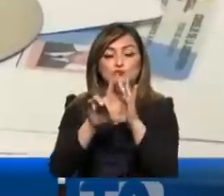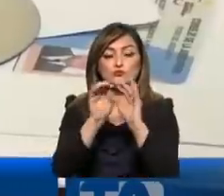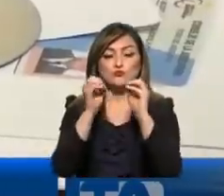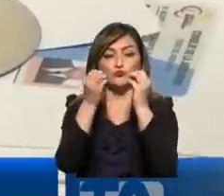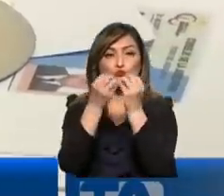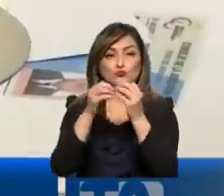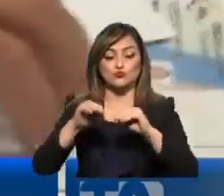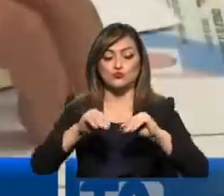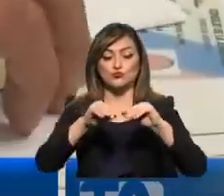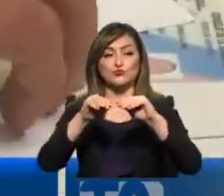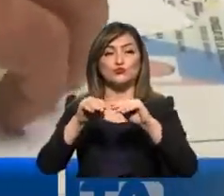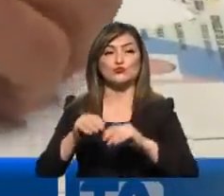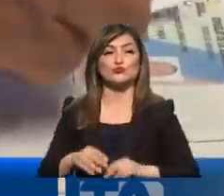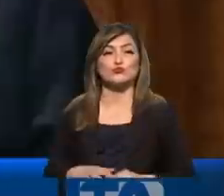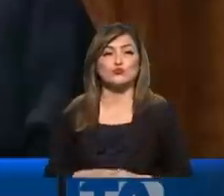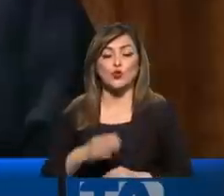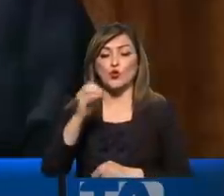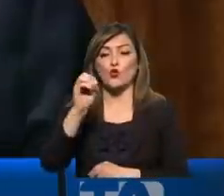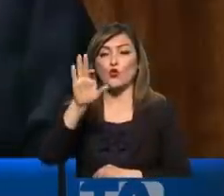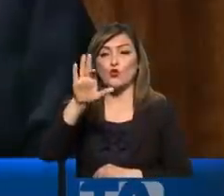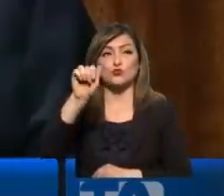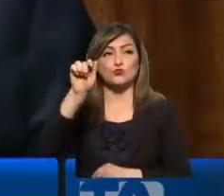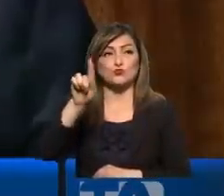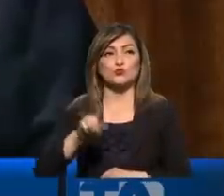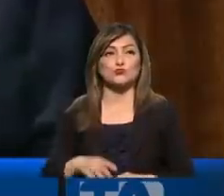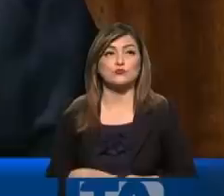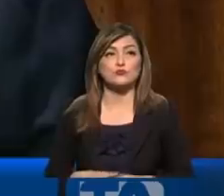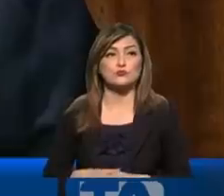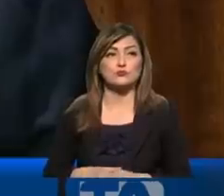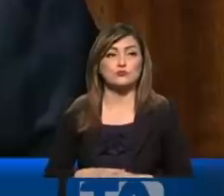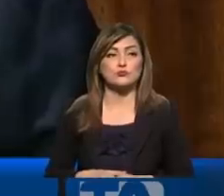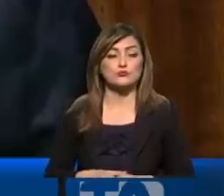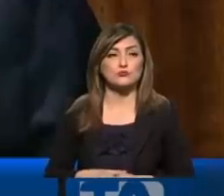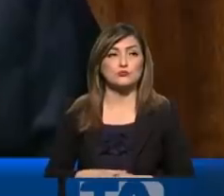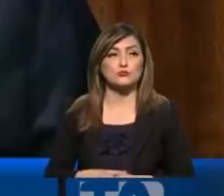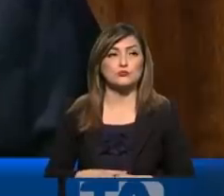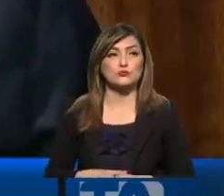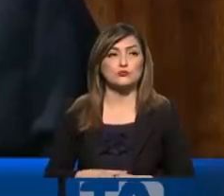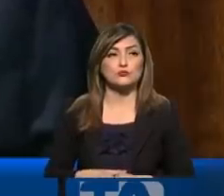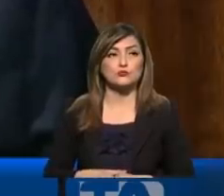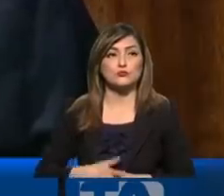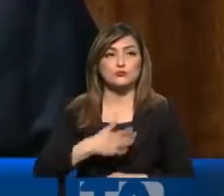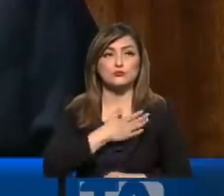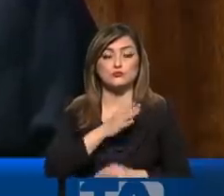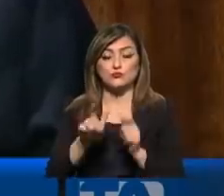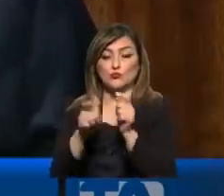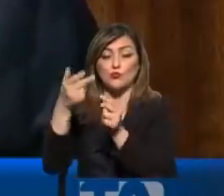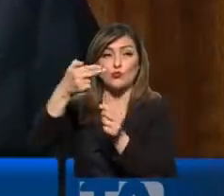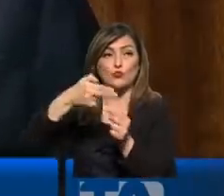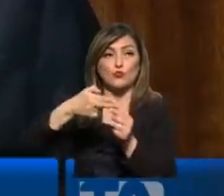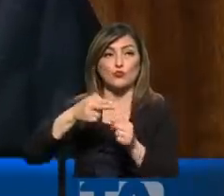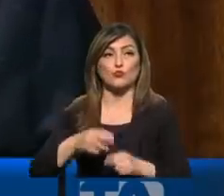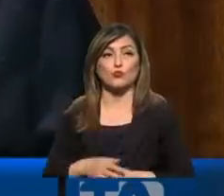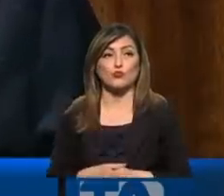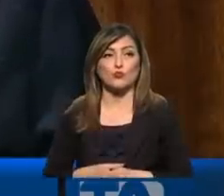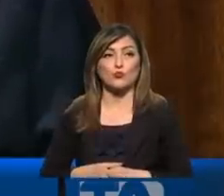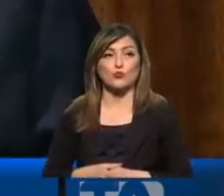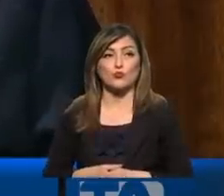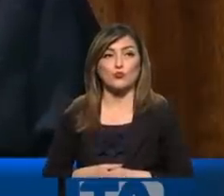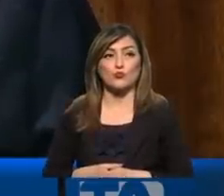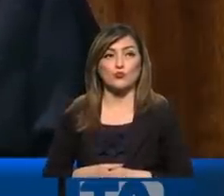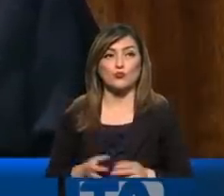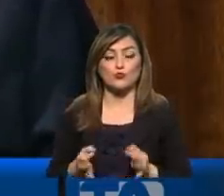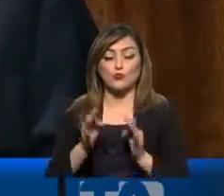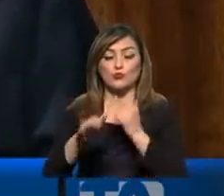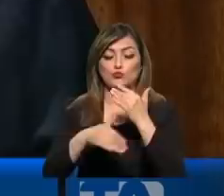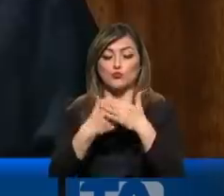Organización Territorial, en el COTAD. Estamos plenamente convencidos que la participación ciudadana es un mecanismo que